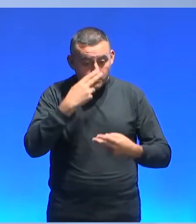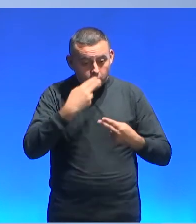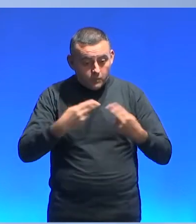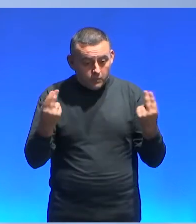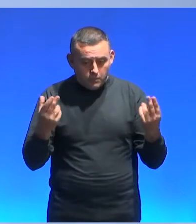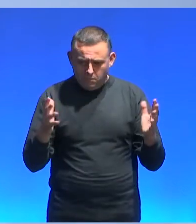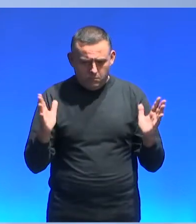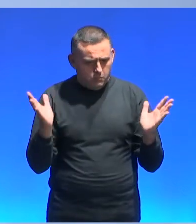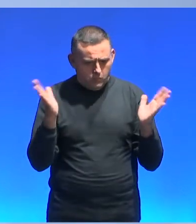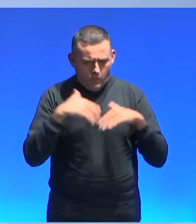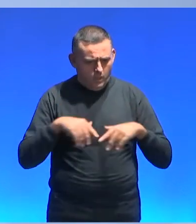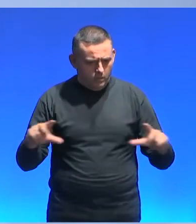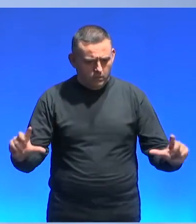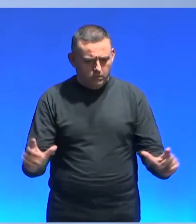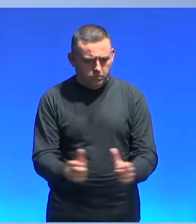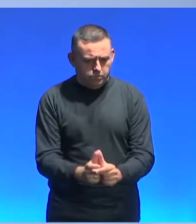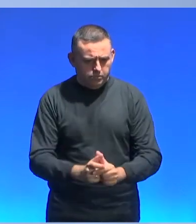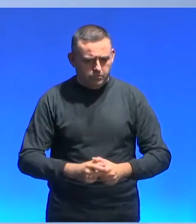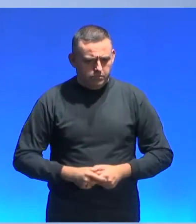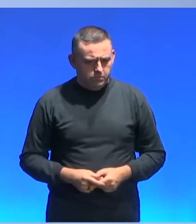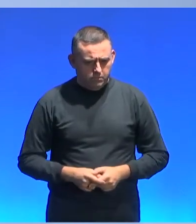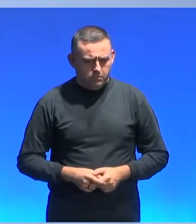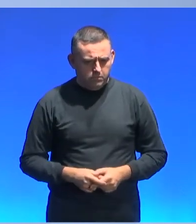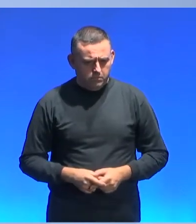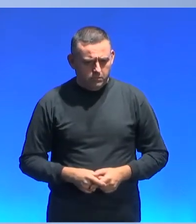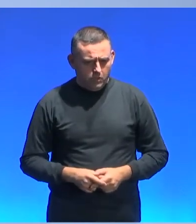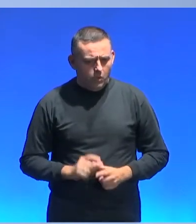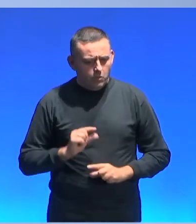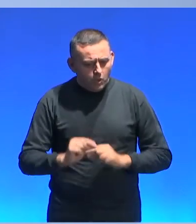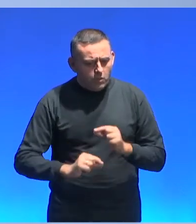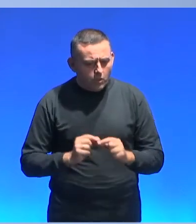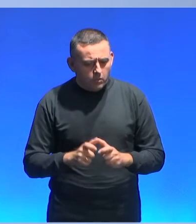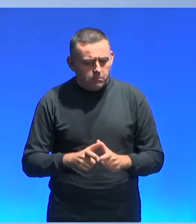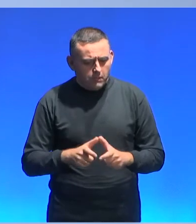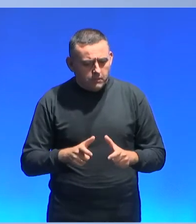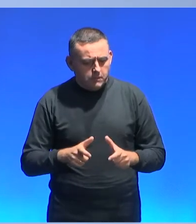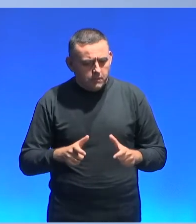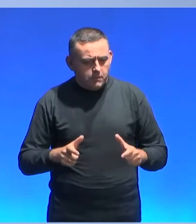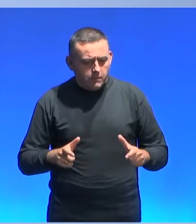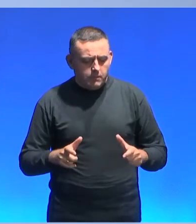desaparecido o se está recuperando poco.